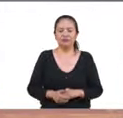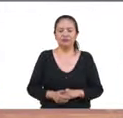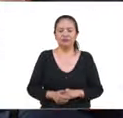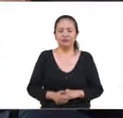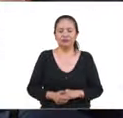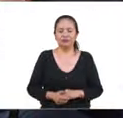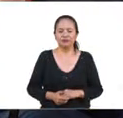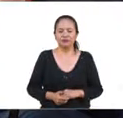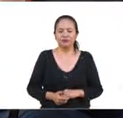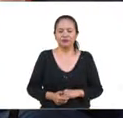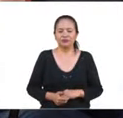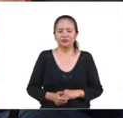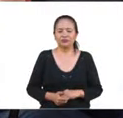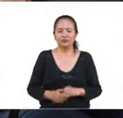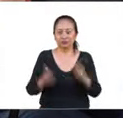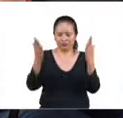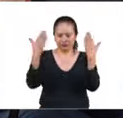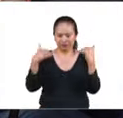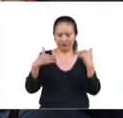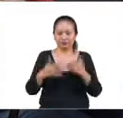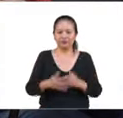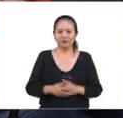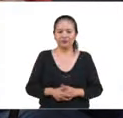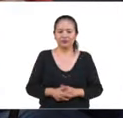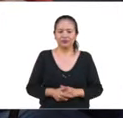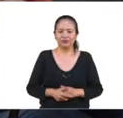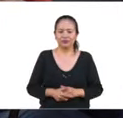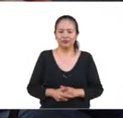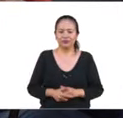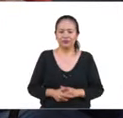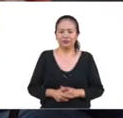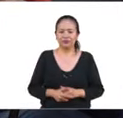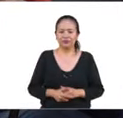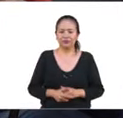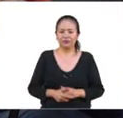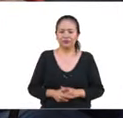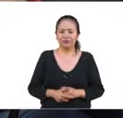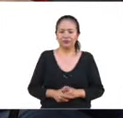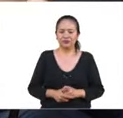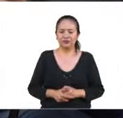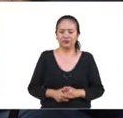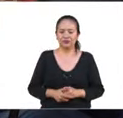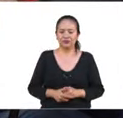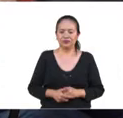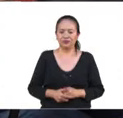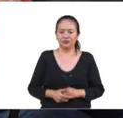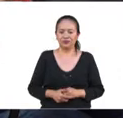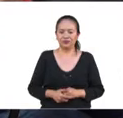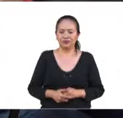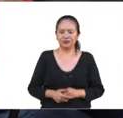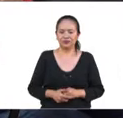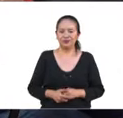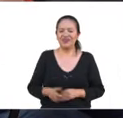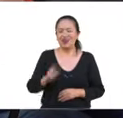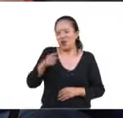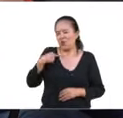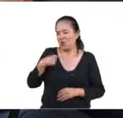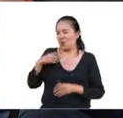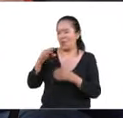Y bueno, pasando a otro tema, doctora, ¿nos puede dar un salto de lo que ocurrió ayer en las